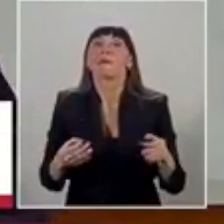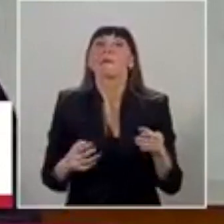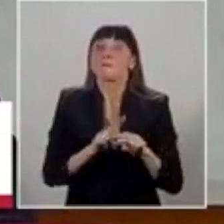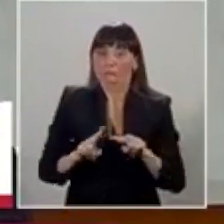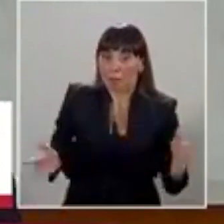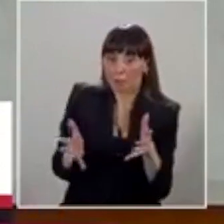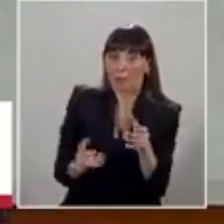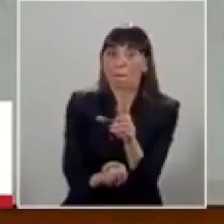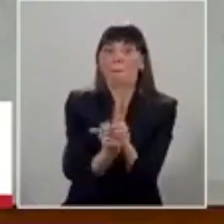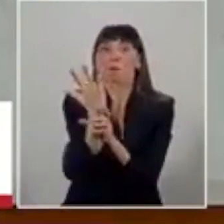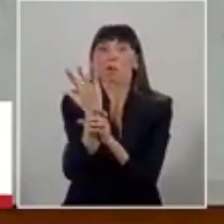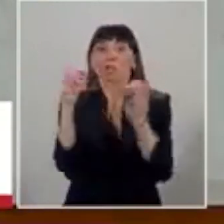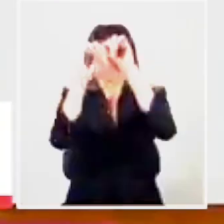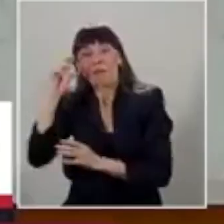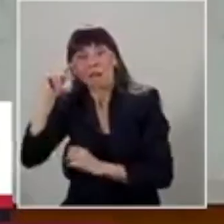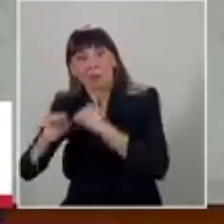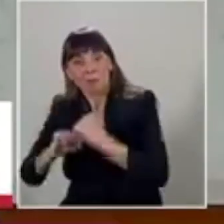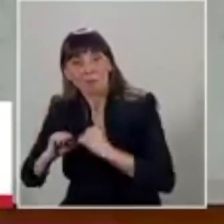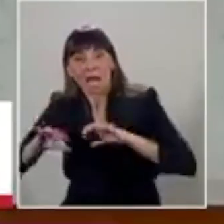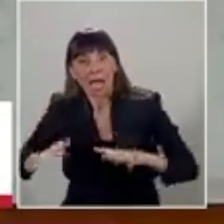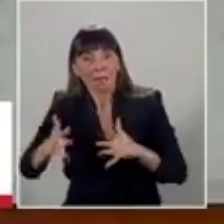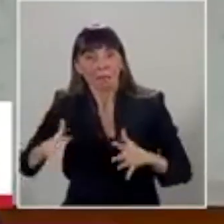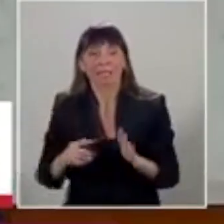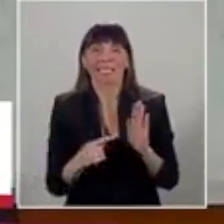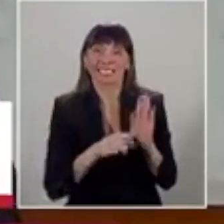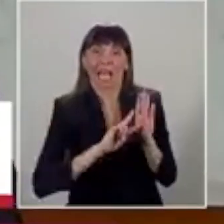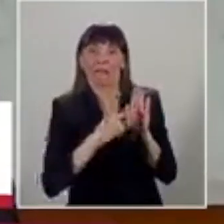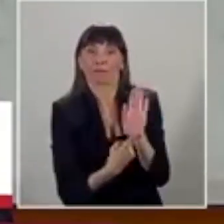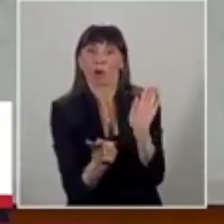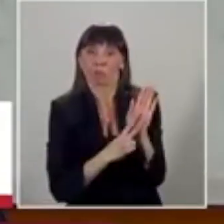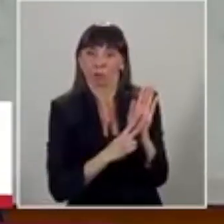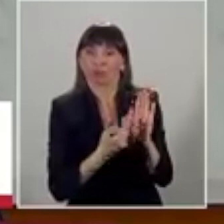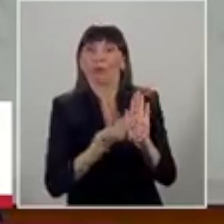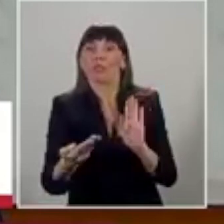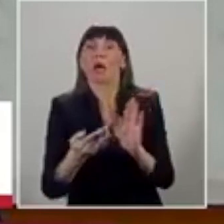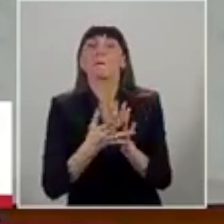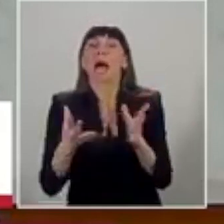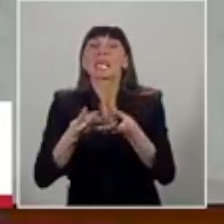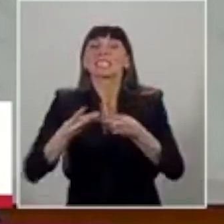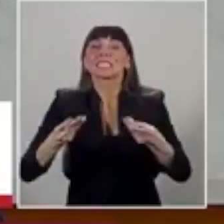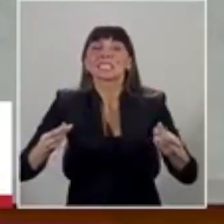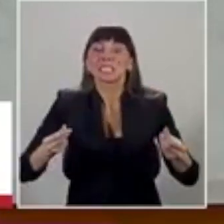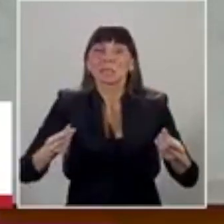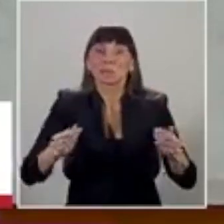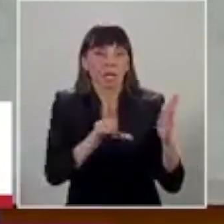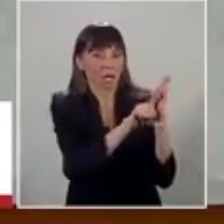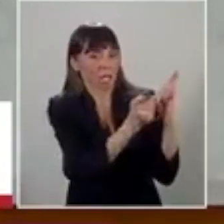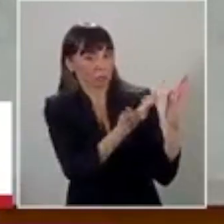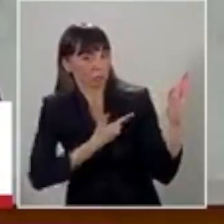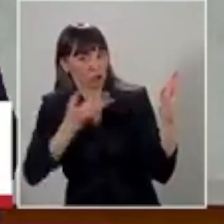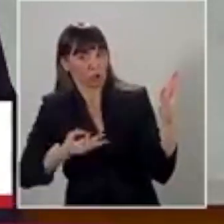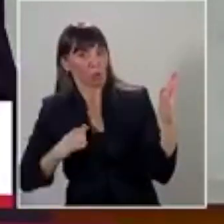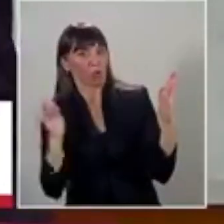una modernización del sistema tributario. A su vez, esta reforma otorgará mayor simpleza y certeza jurídica a